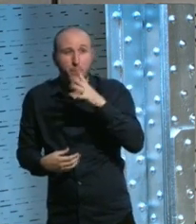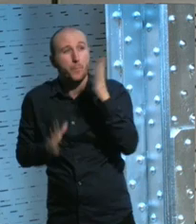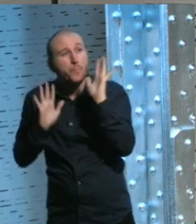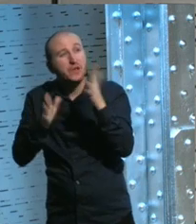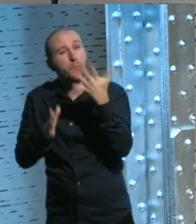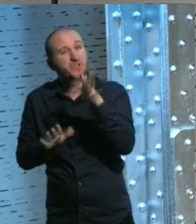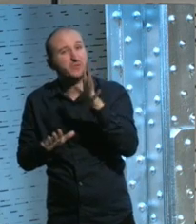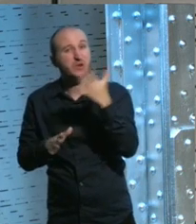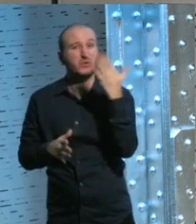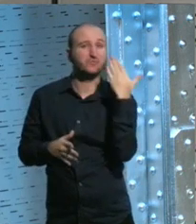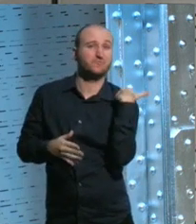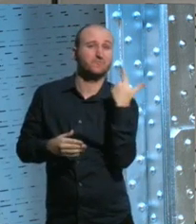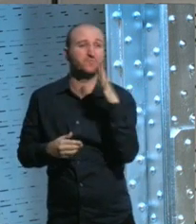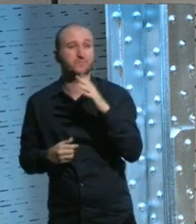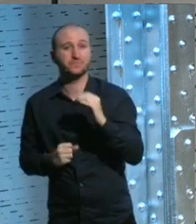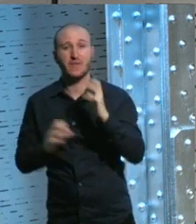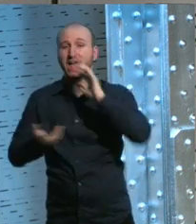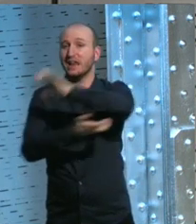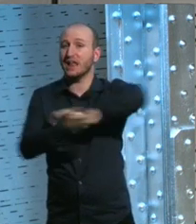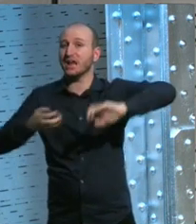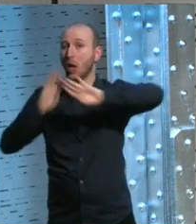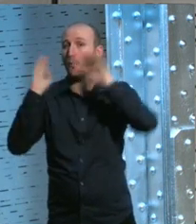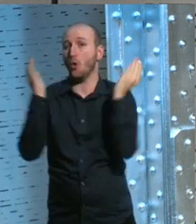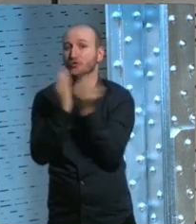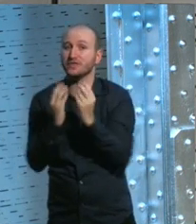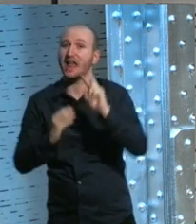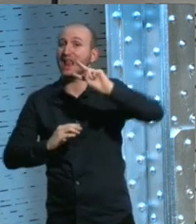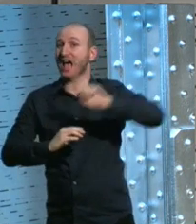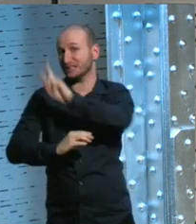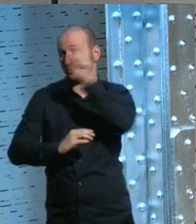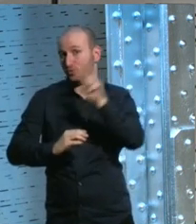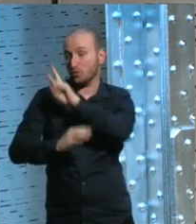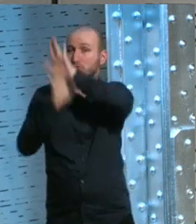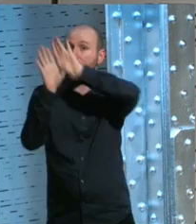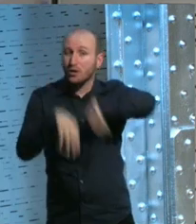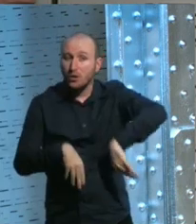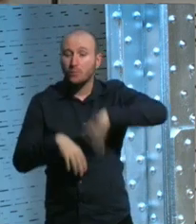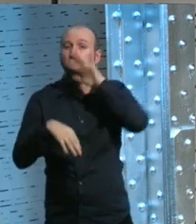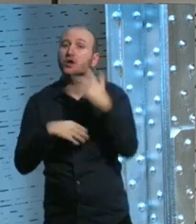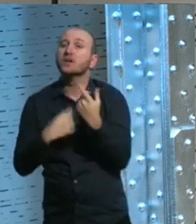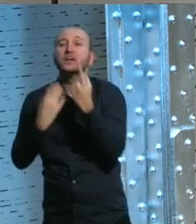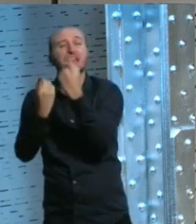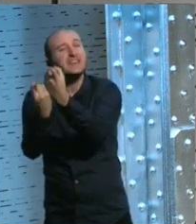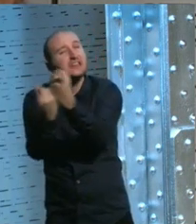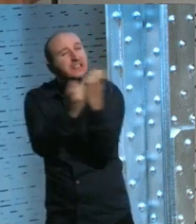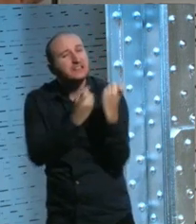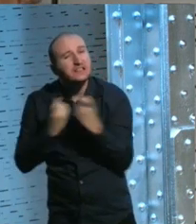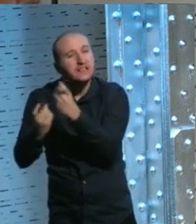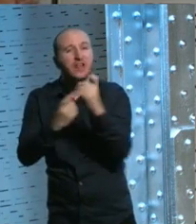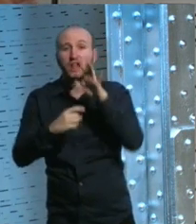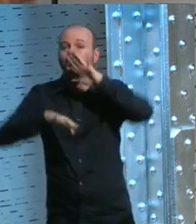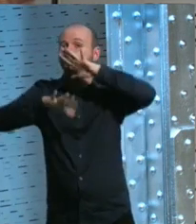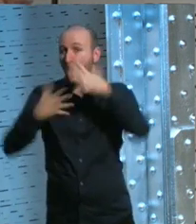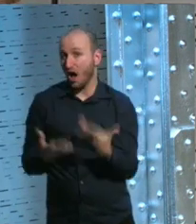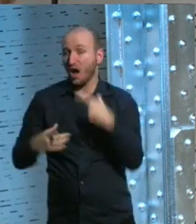menos efectivamente el final de la Segunda Guerra Mundial, la noción de la necesidad, tenemos una tendencia que